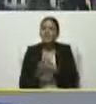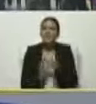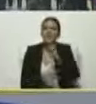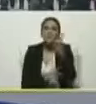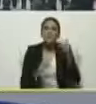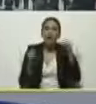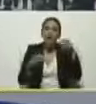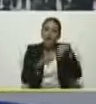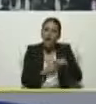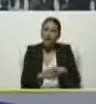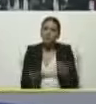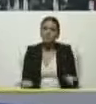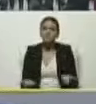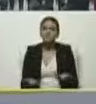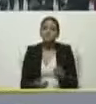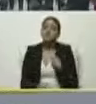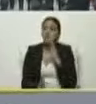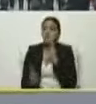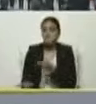Y yo le dije,